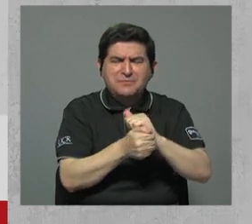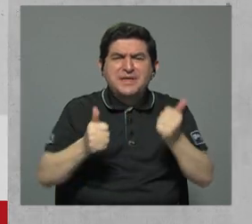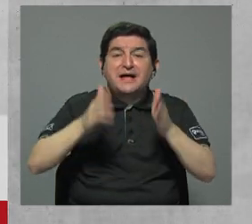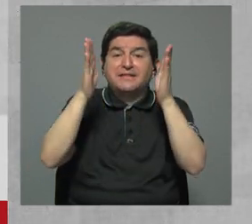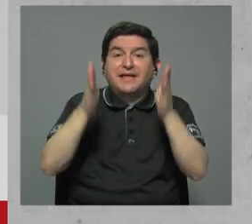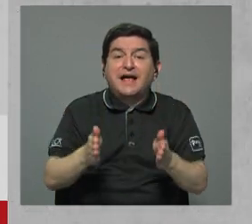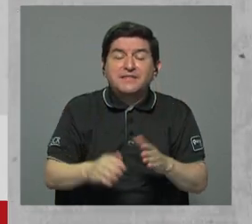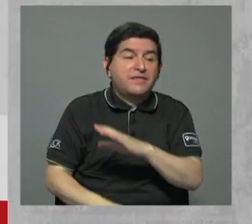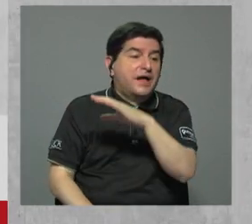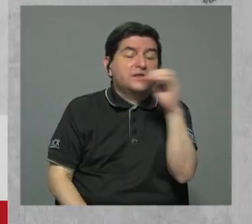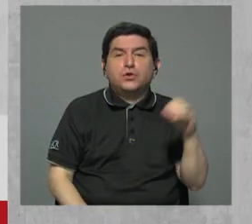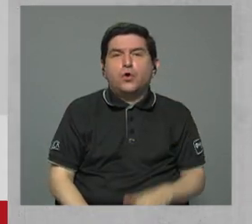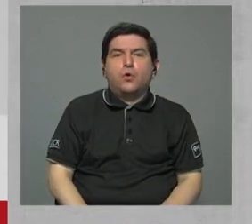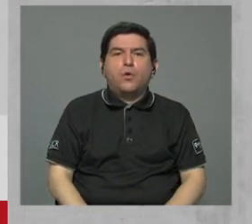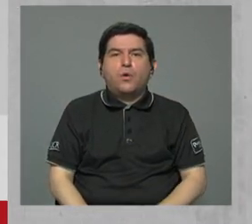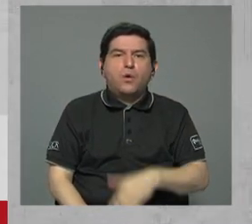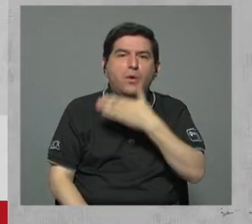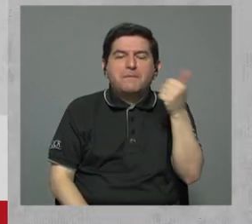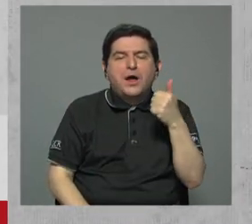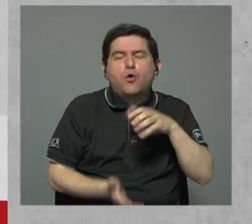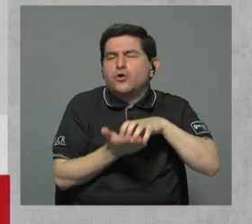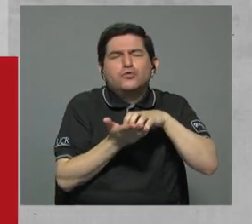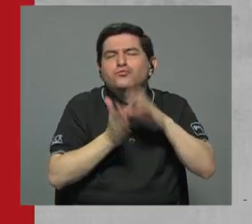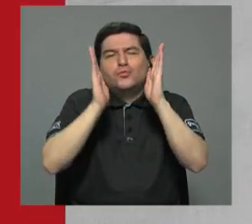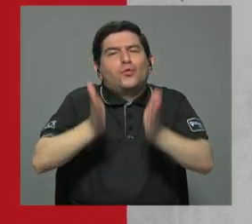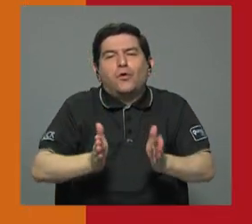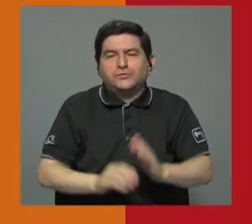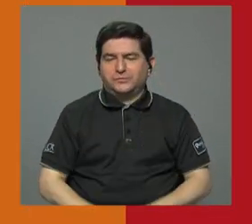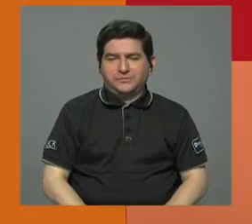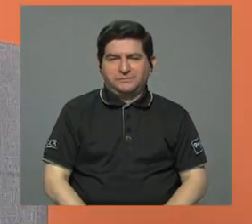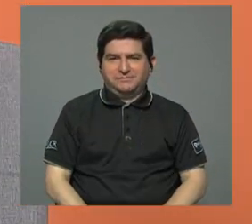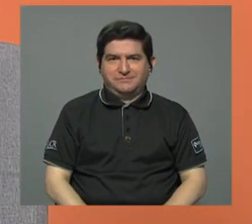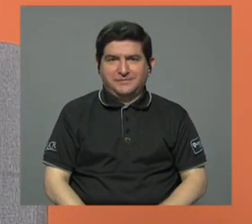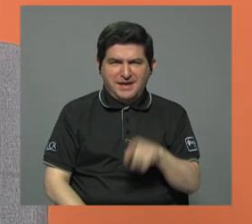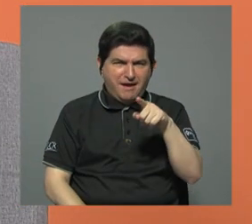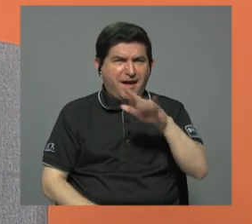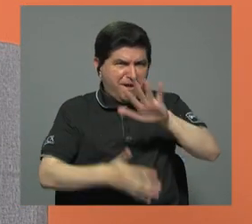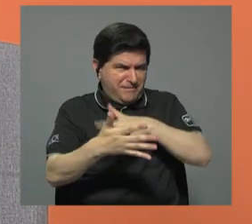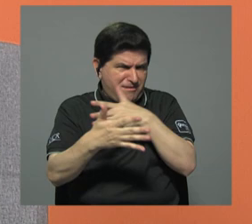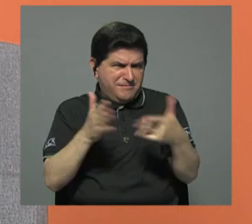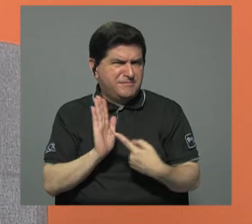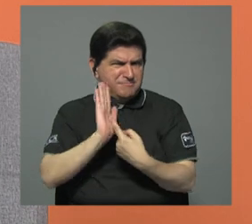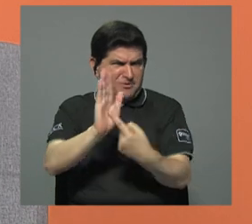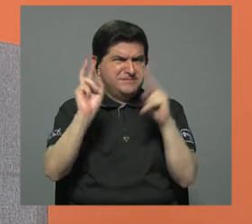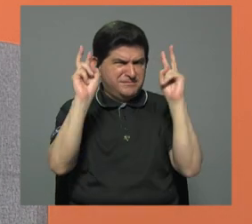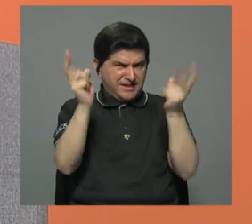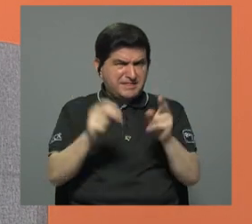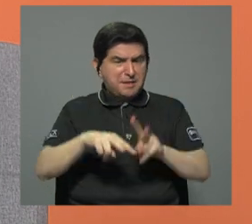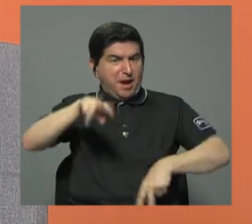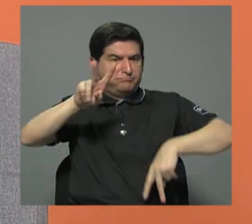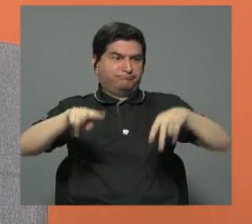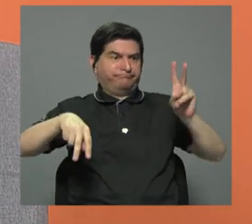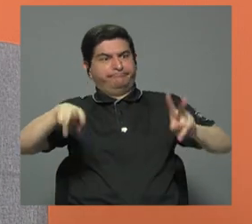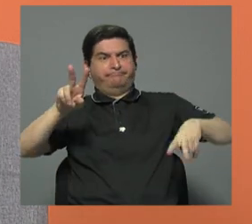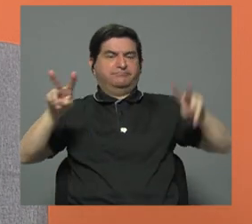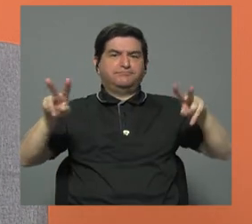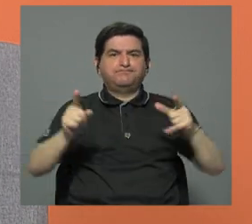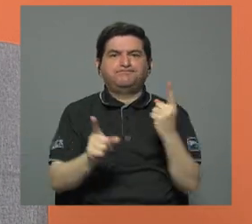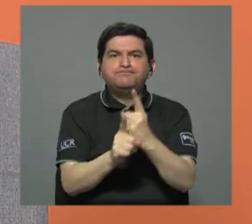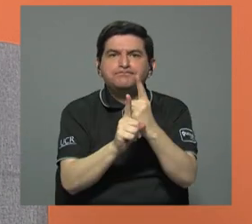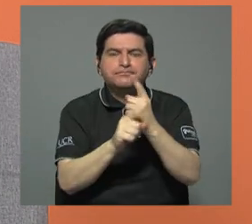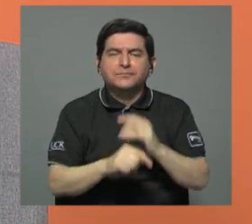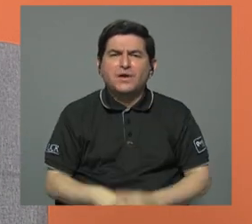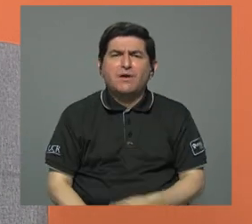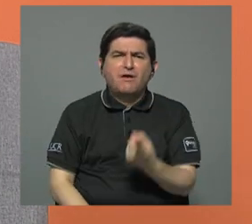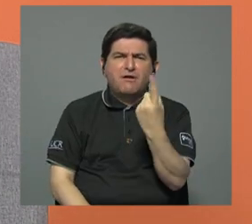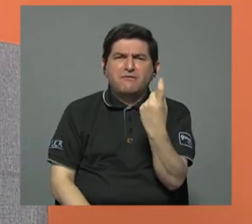candidata o bien que se pasaron al bando de los indecisos. Entonces, efectivamente, este gráfico nos refleja ese tema de la volatilidad. Efectivamente,